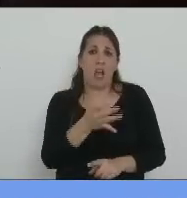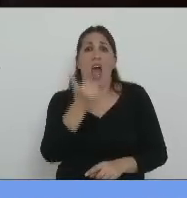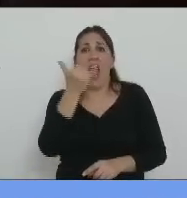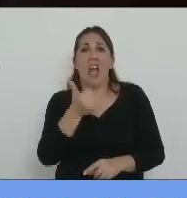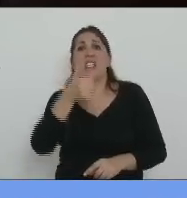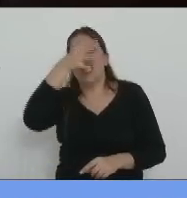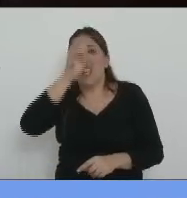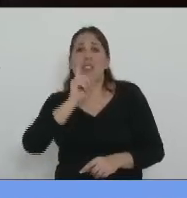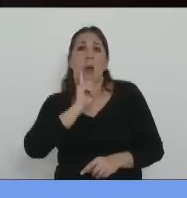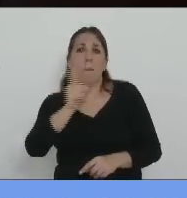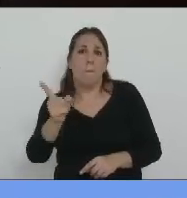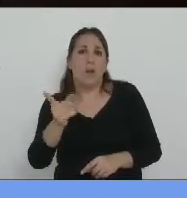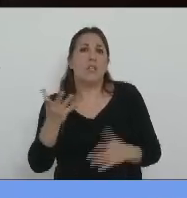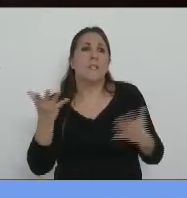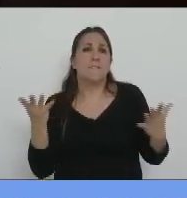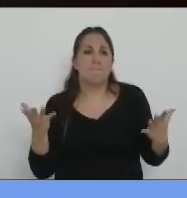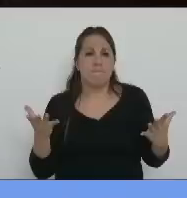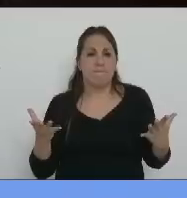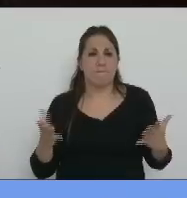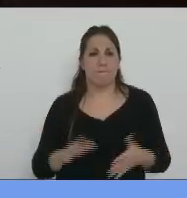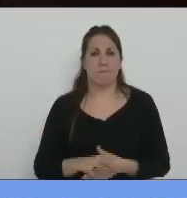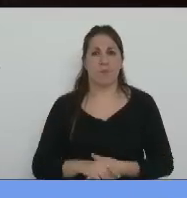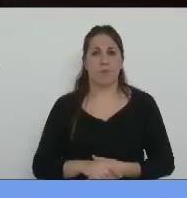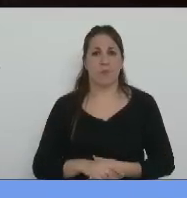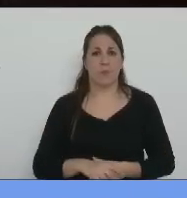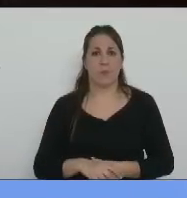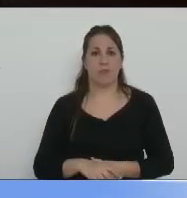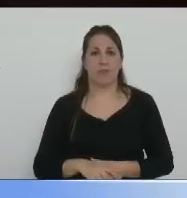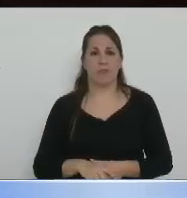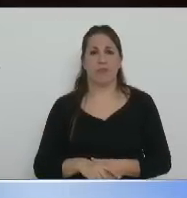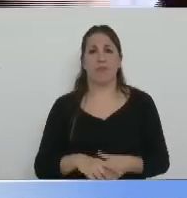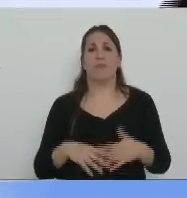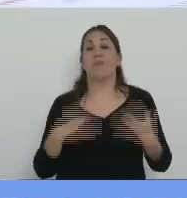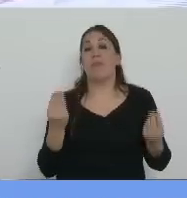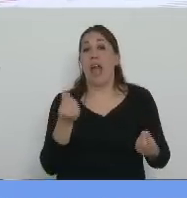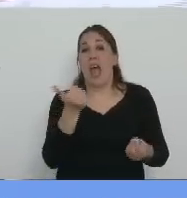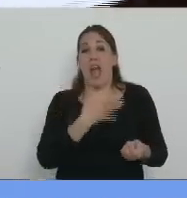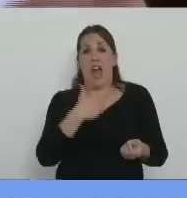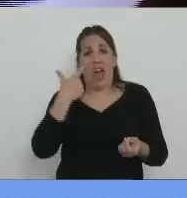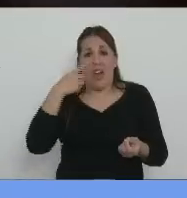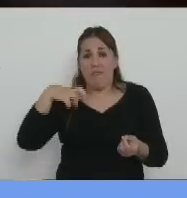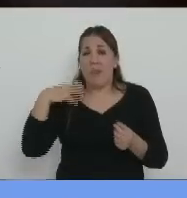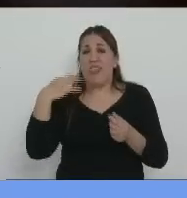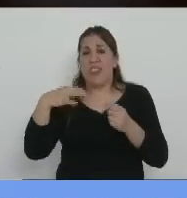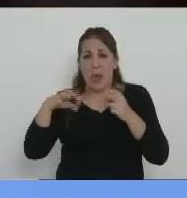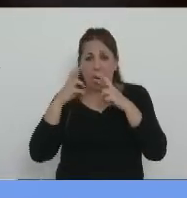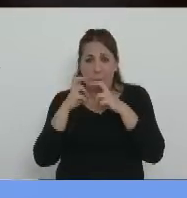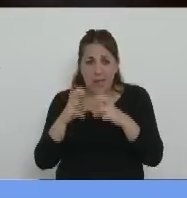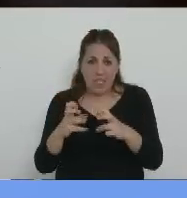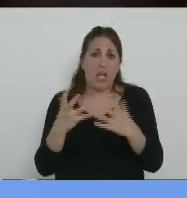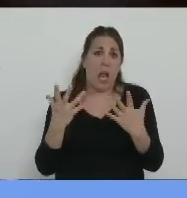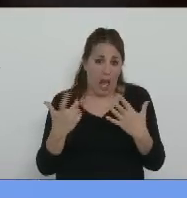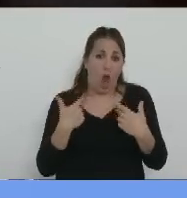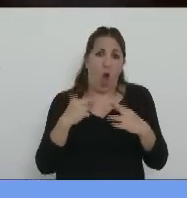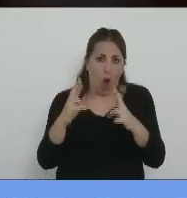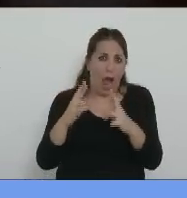hay que en 2000 que no lo han denunciado qué tiene que hacer la investigar esto claro yo espero que lo haga sin duda